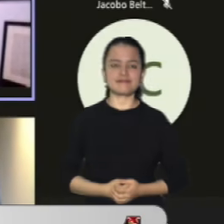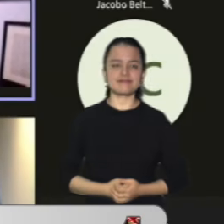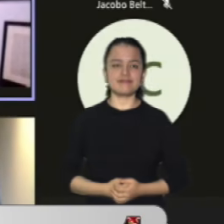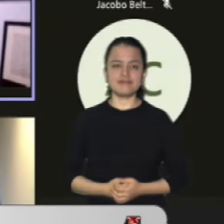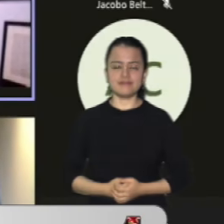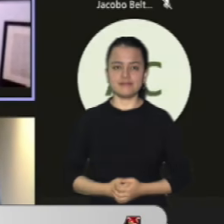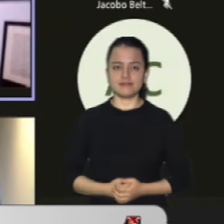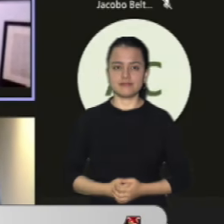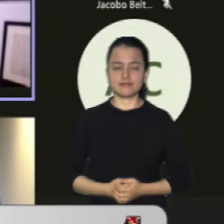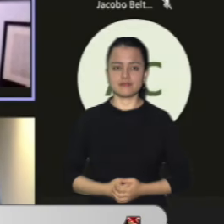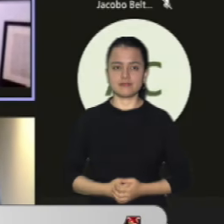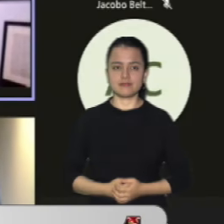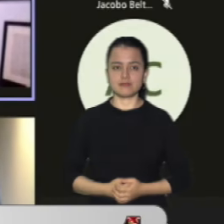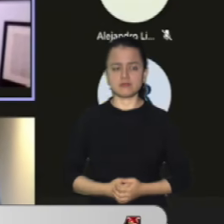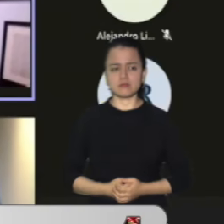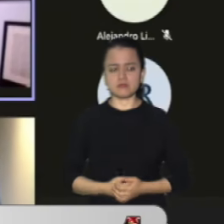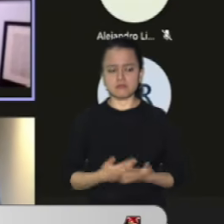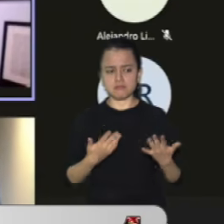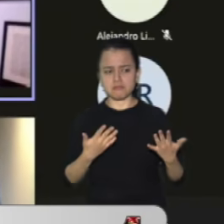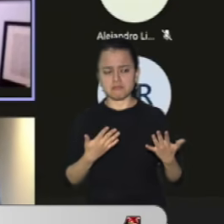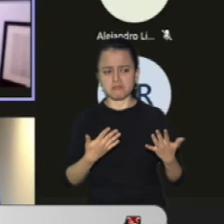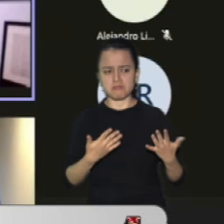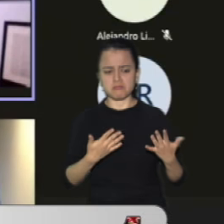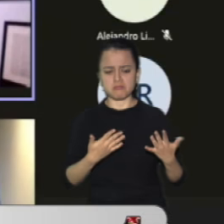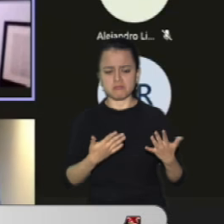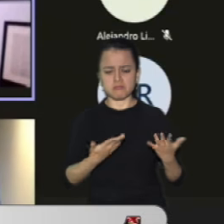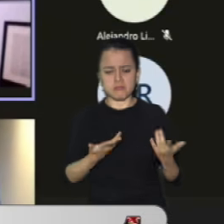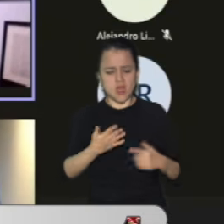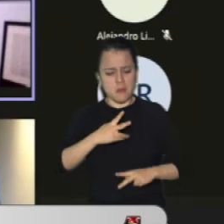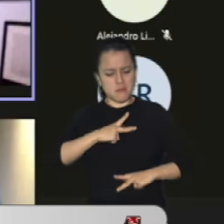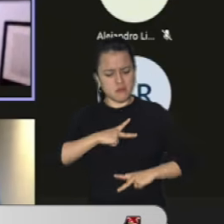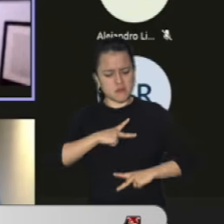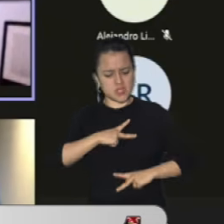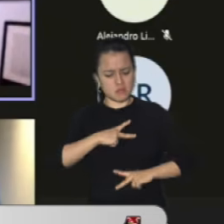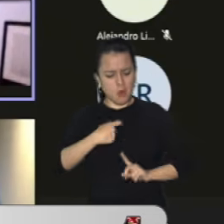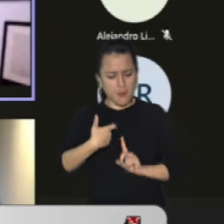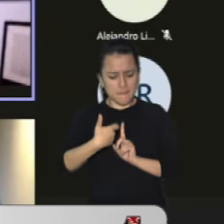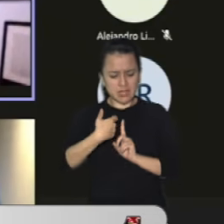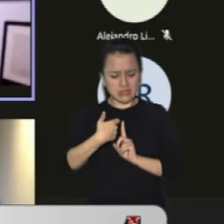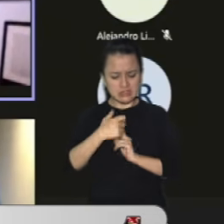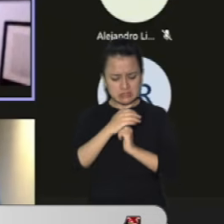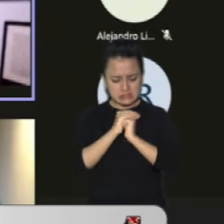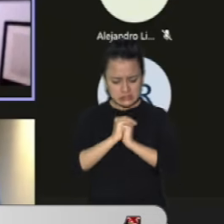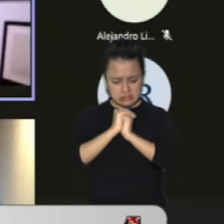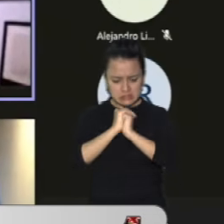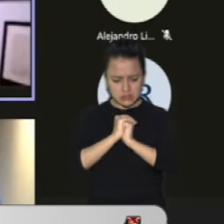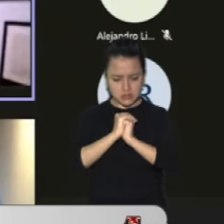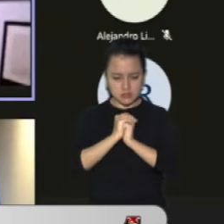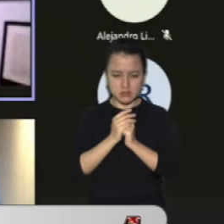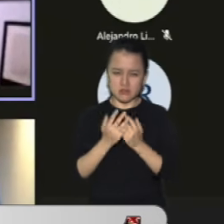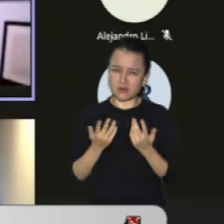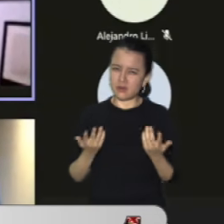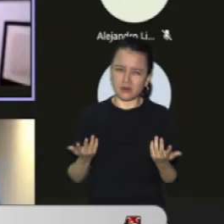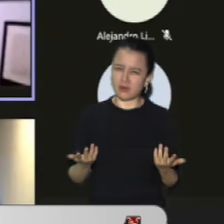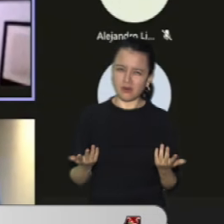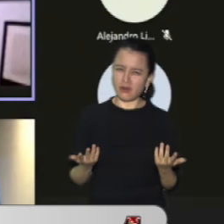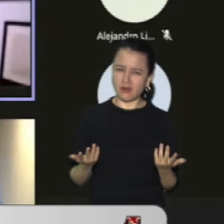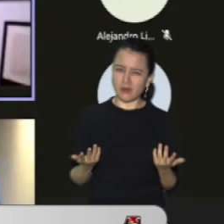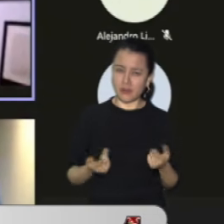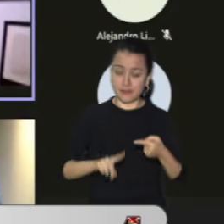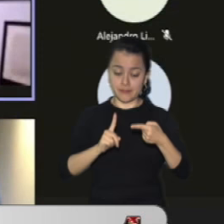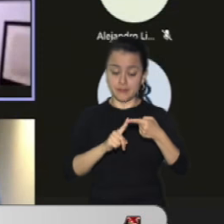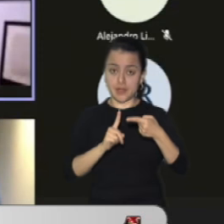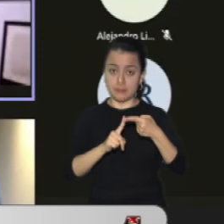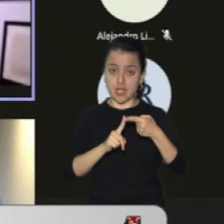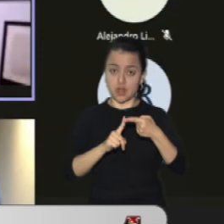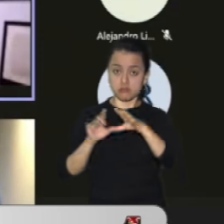entendido de que no se incurre en el delito de homicidio por piedad cuando la conducta, primero, sea